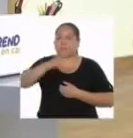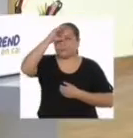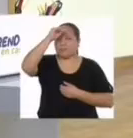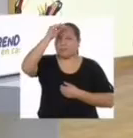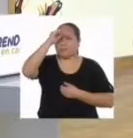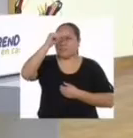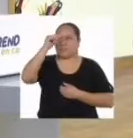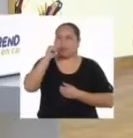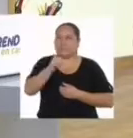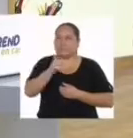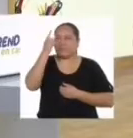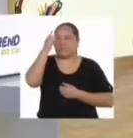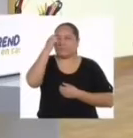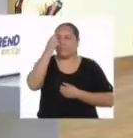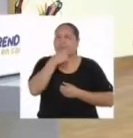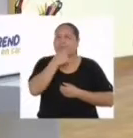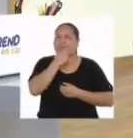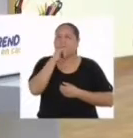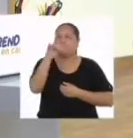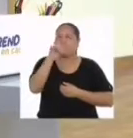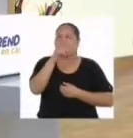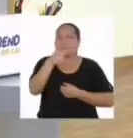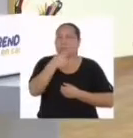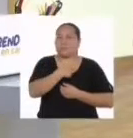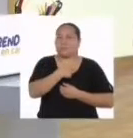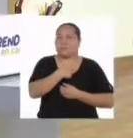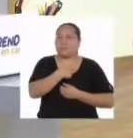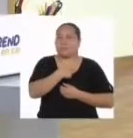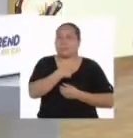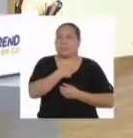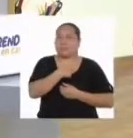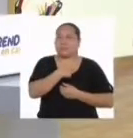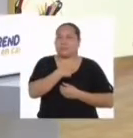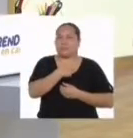Chicas, chicos, ¿están pensando lo mismo que yo?